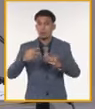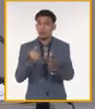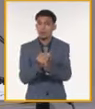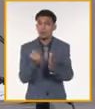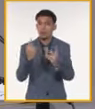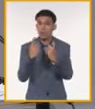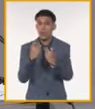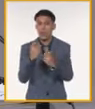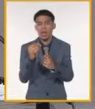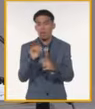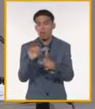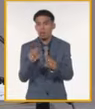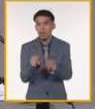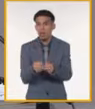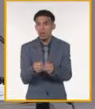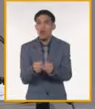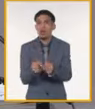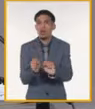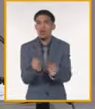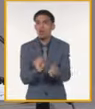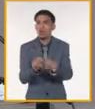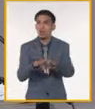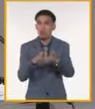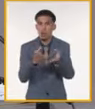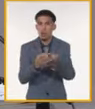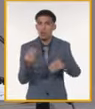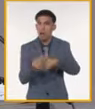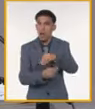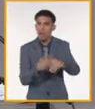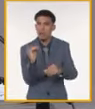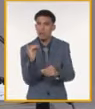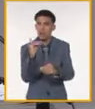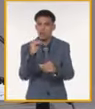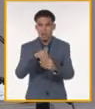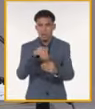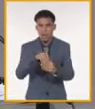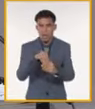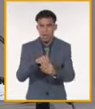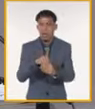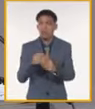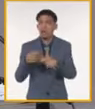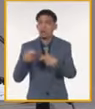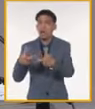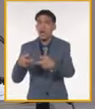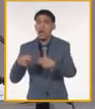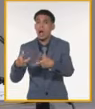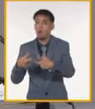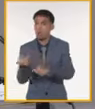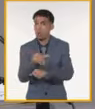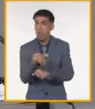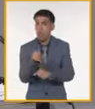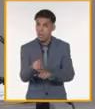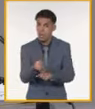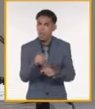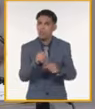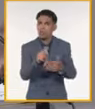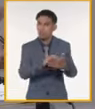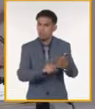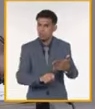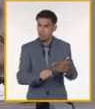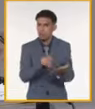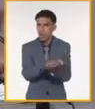y la obligación de tener un control de todas las operaciones de ingresos de gastos los conceptos de gastos clasificados pero también hemos reconocido